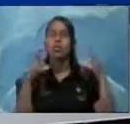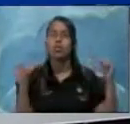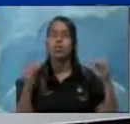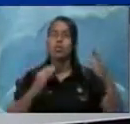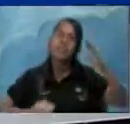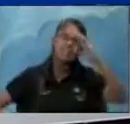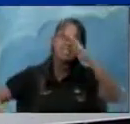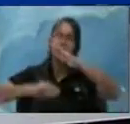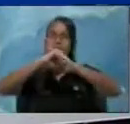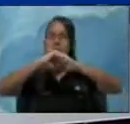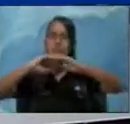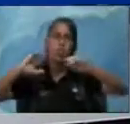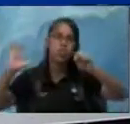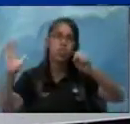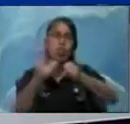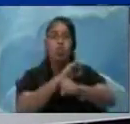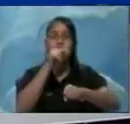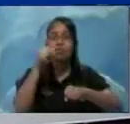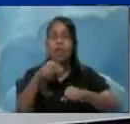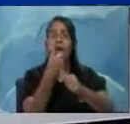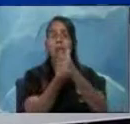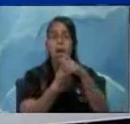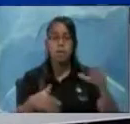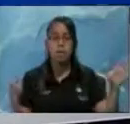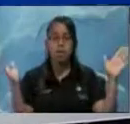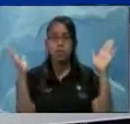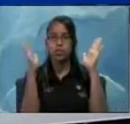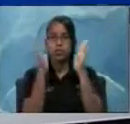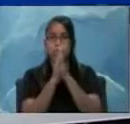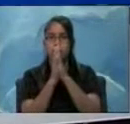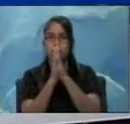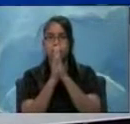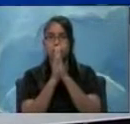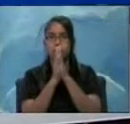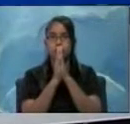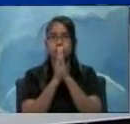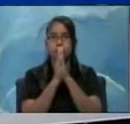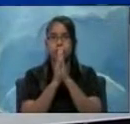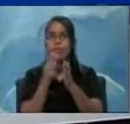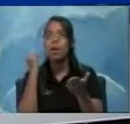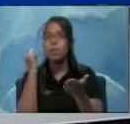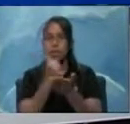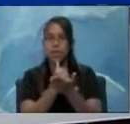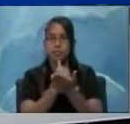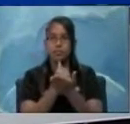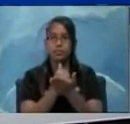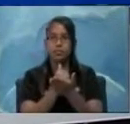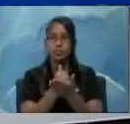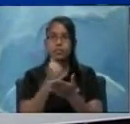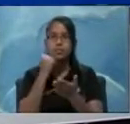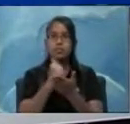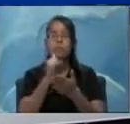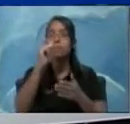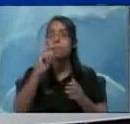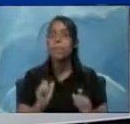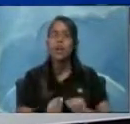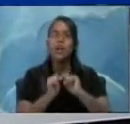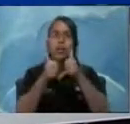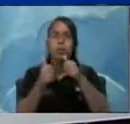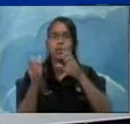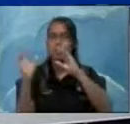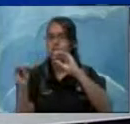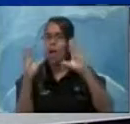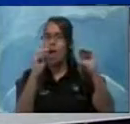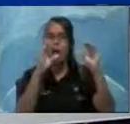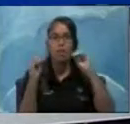llenos del espíritu santo amén amén y comenzaron a hablar en